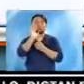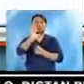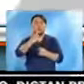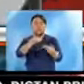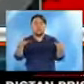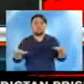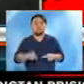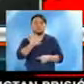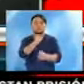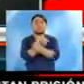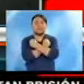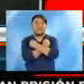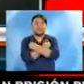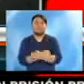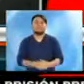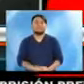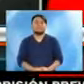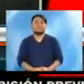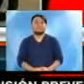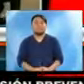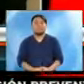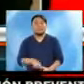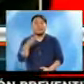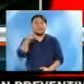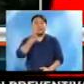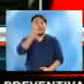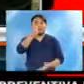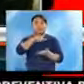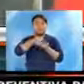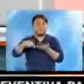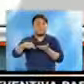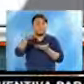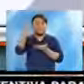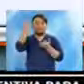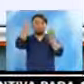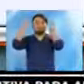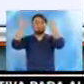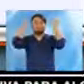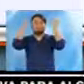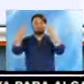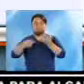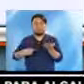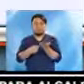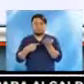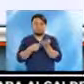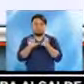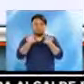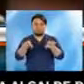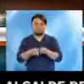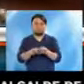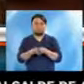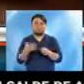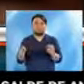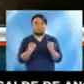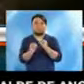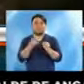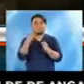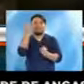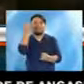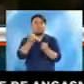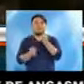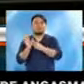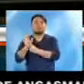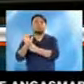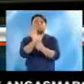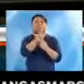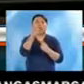en dos semanas, los genios detrás de estos monitores terminaron el video para la campaña de Pedro. A él lo vimos primero